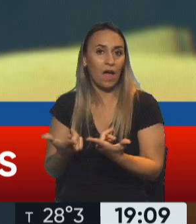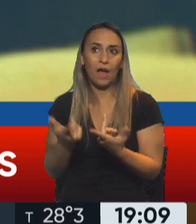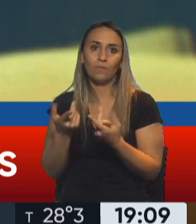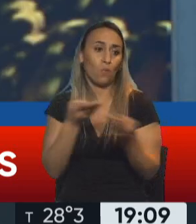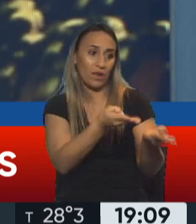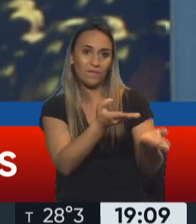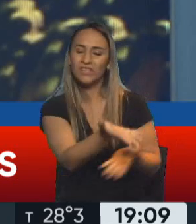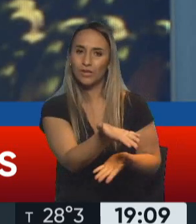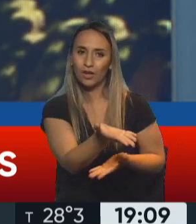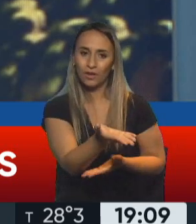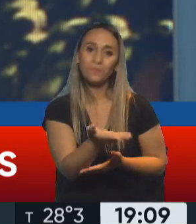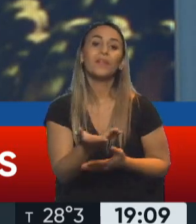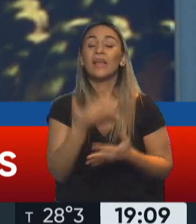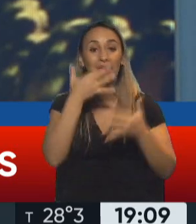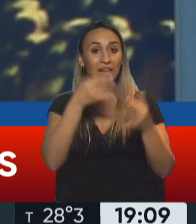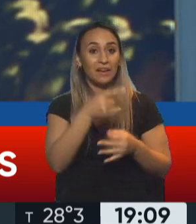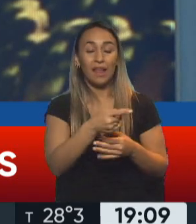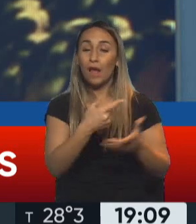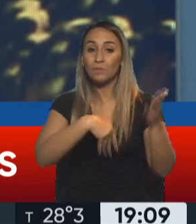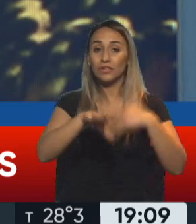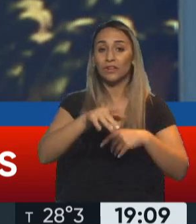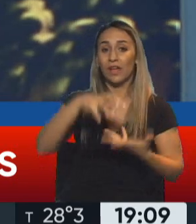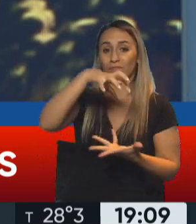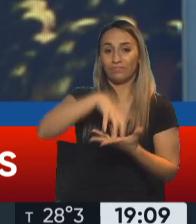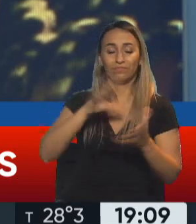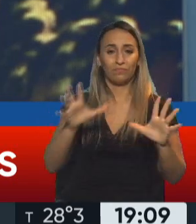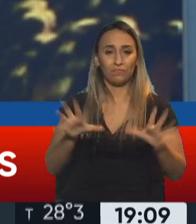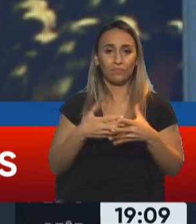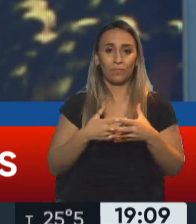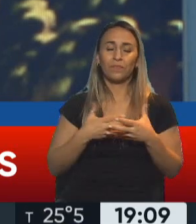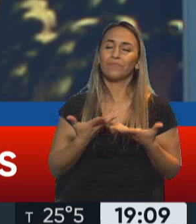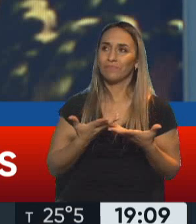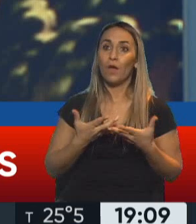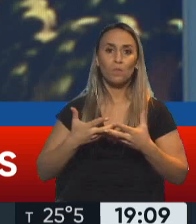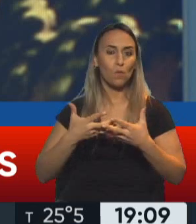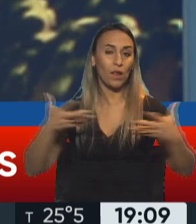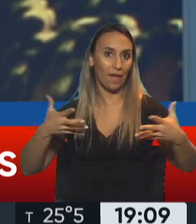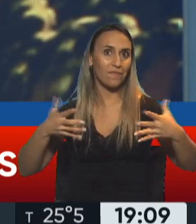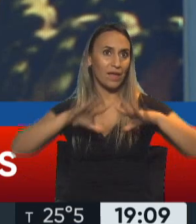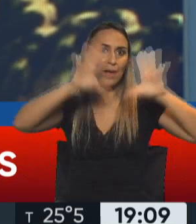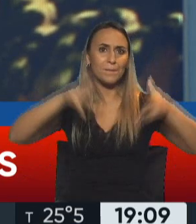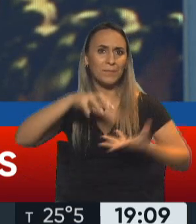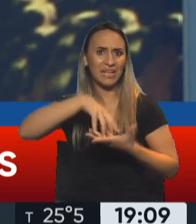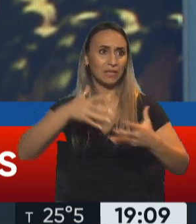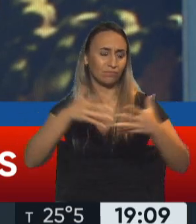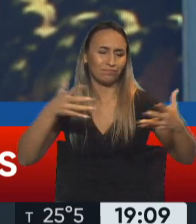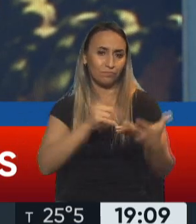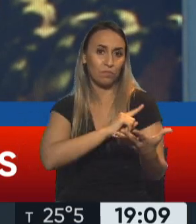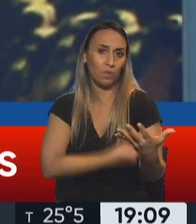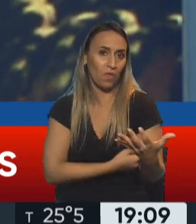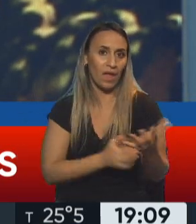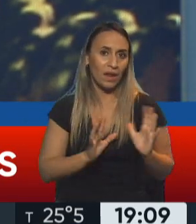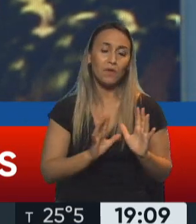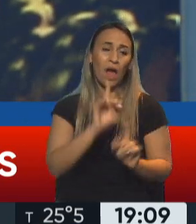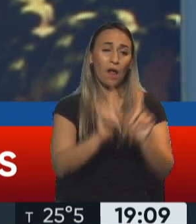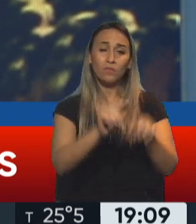concentrados. Fueron varias a grupos concentrados que ya te digo, al estar tan concentrados y en términos de tamaño, digamos, son muy grandes, pero en términos de cantidad, bueno, estamos hablando de empresas que son muy